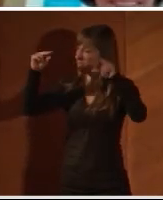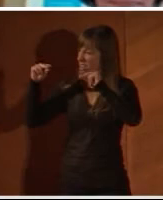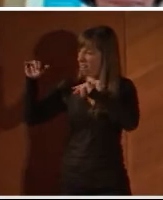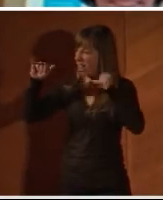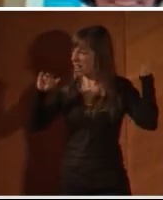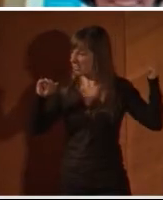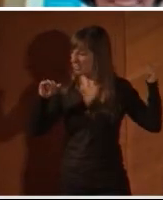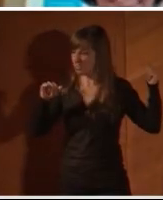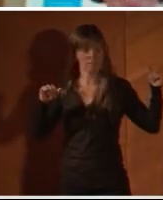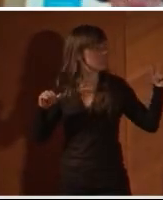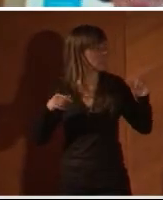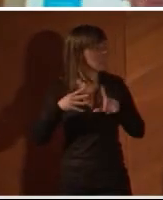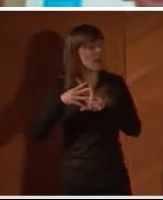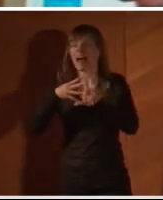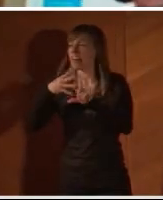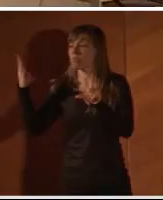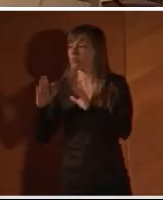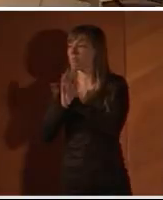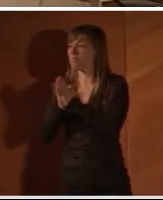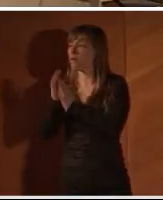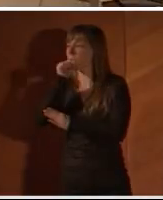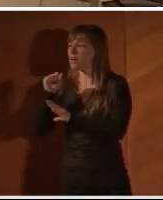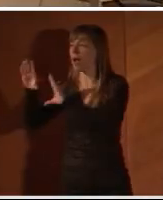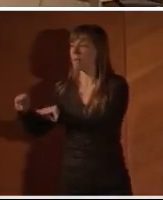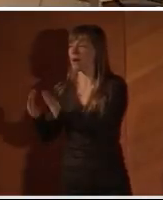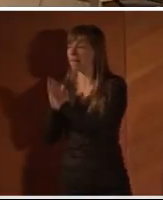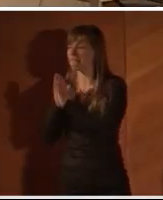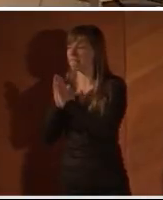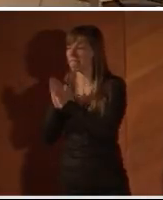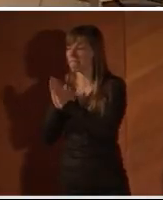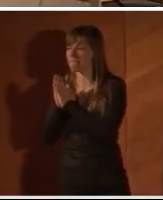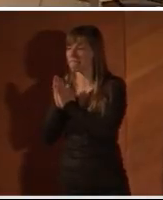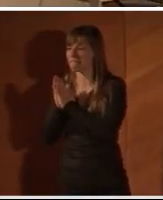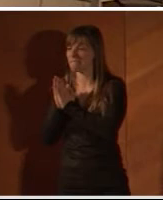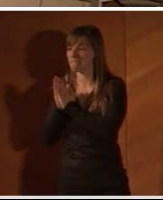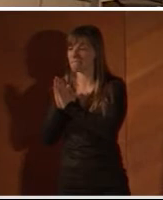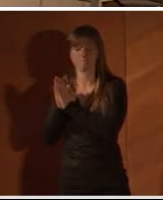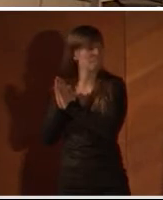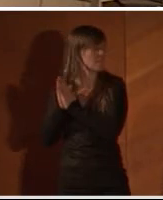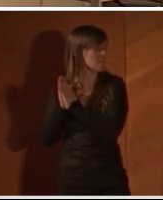Ciempozuelos tiene que apagar el micro para que todo siga en marcha.